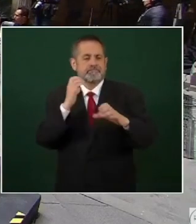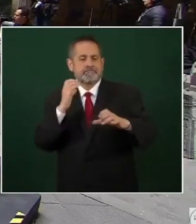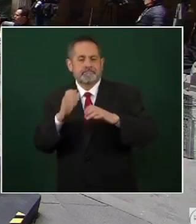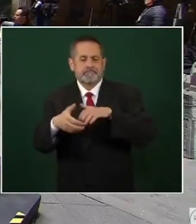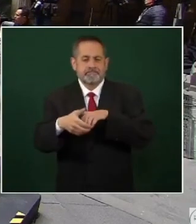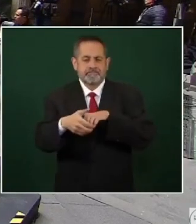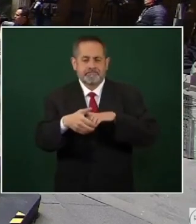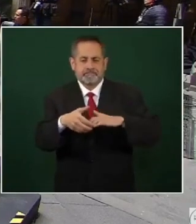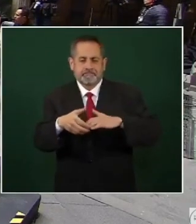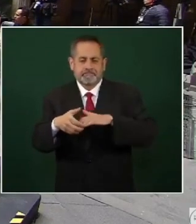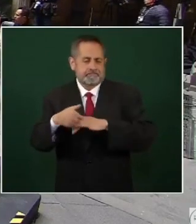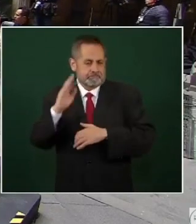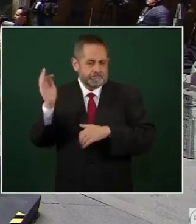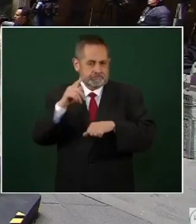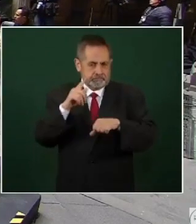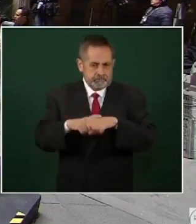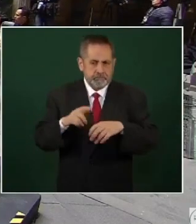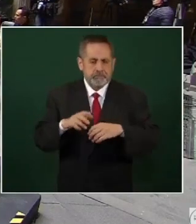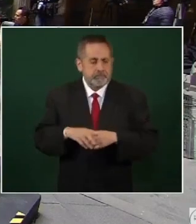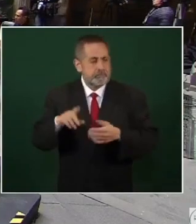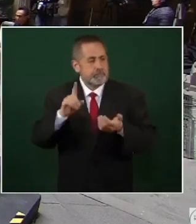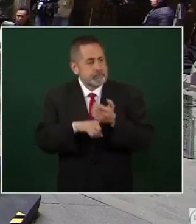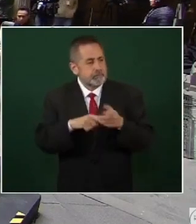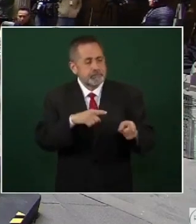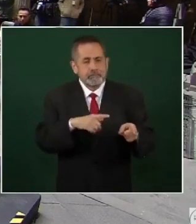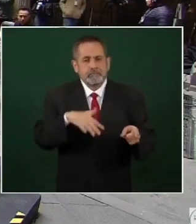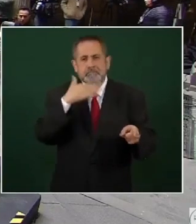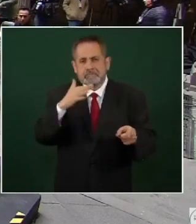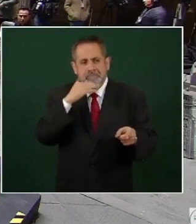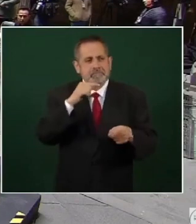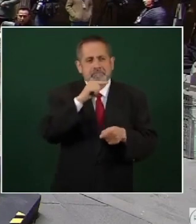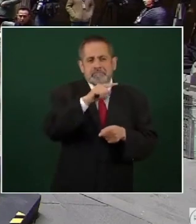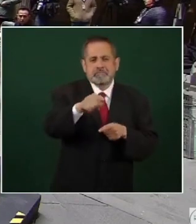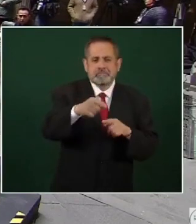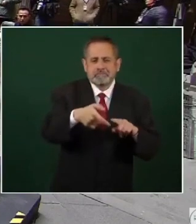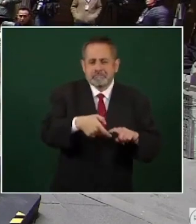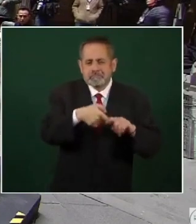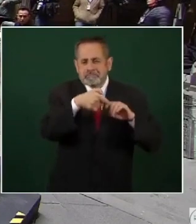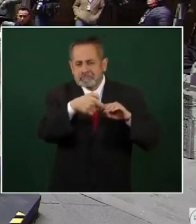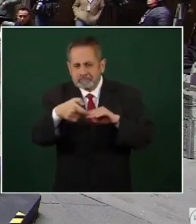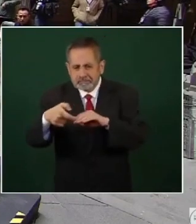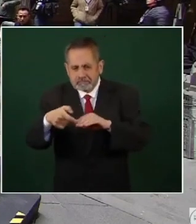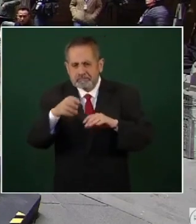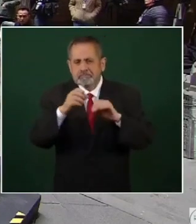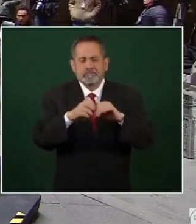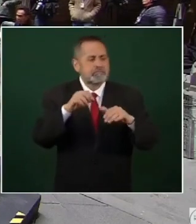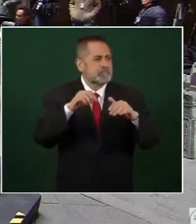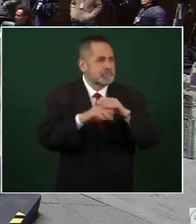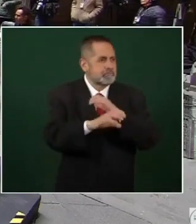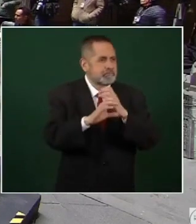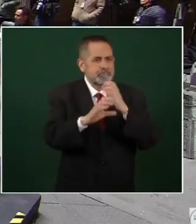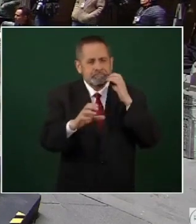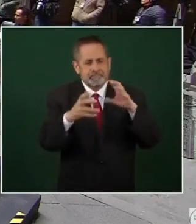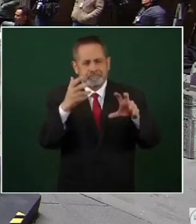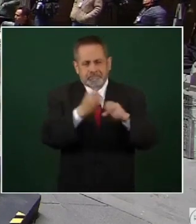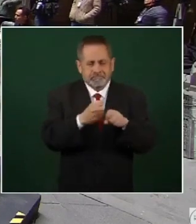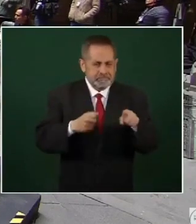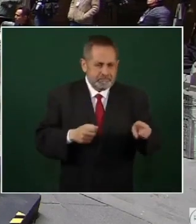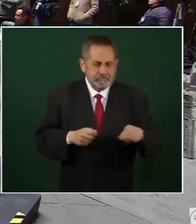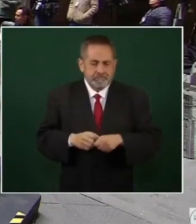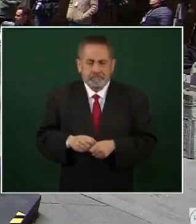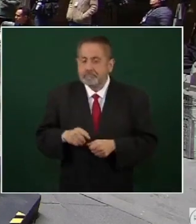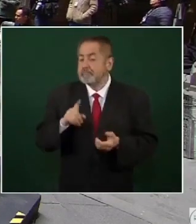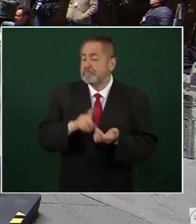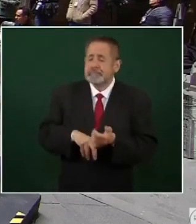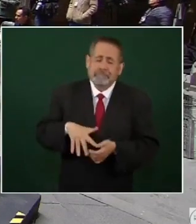Las consecuencias y irregularidades de grúas y corralones que tienen como objetivo atender los incidentes del transporte de carga fomentan